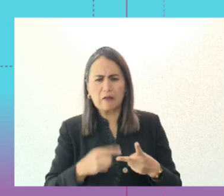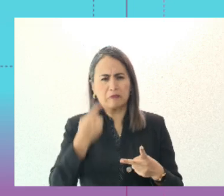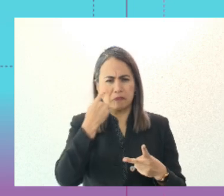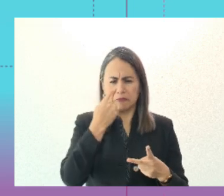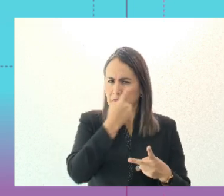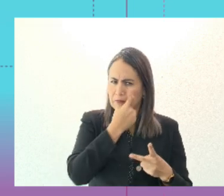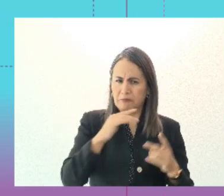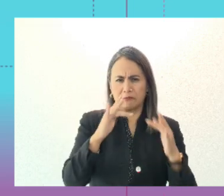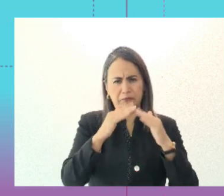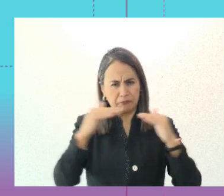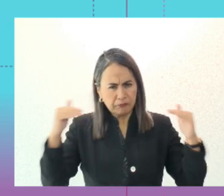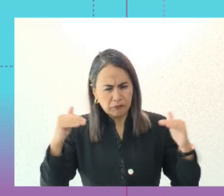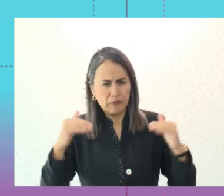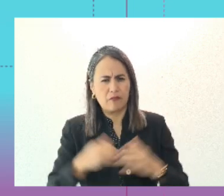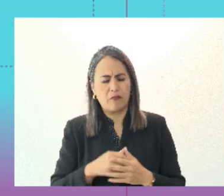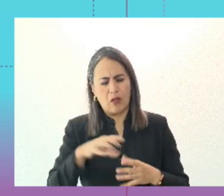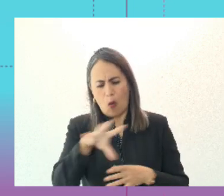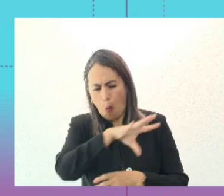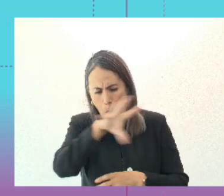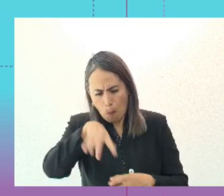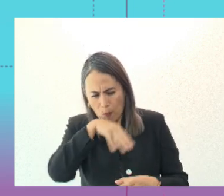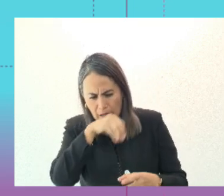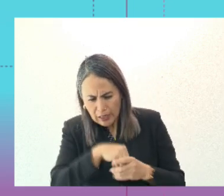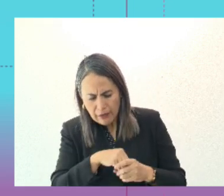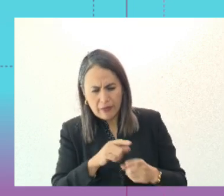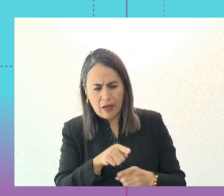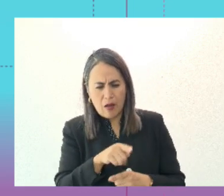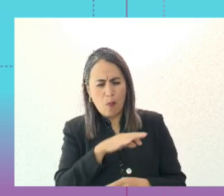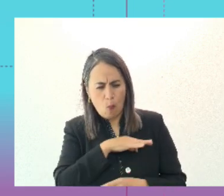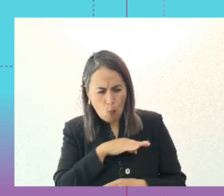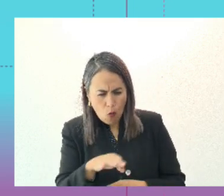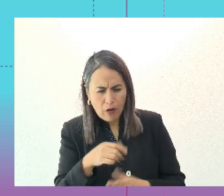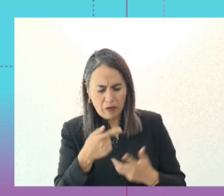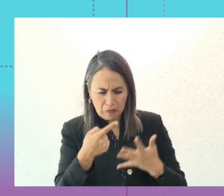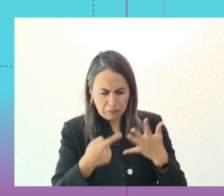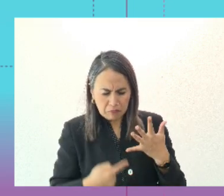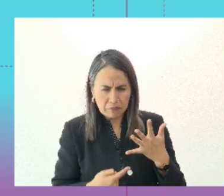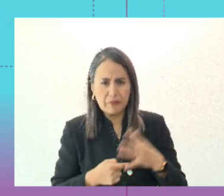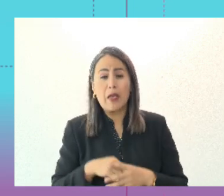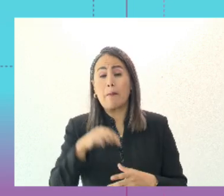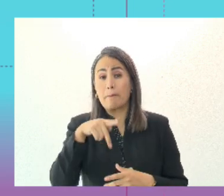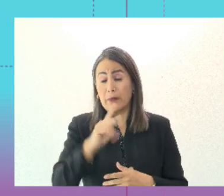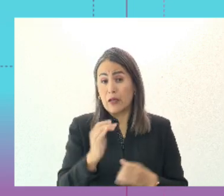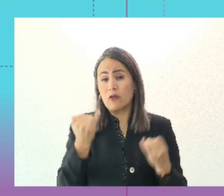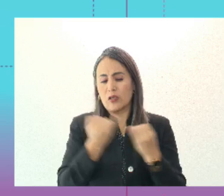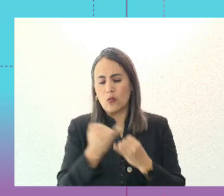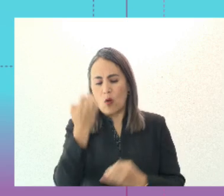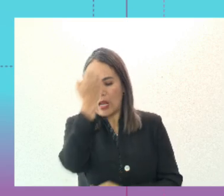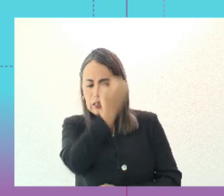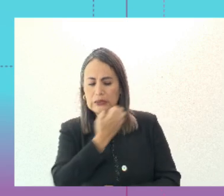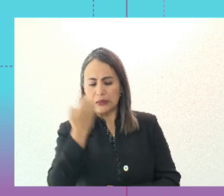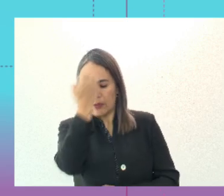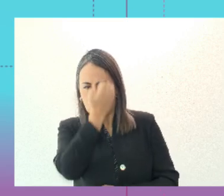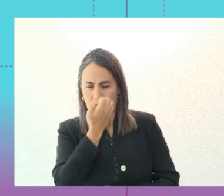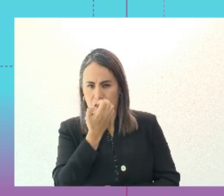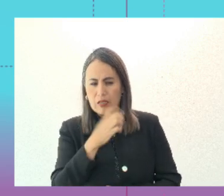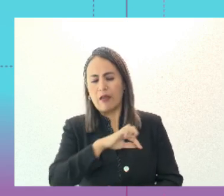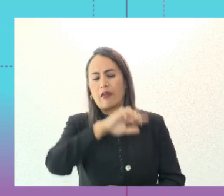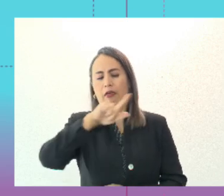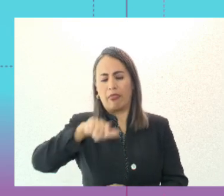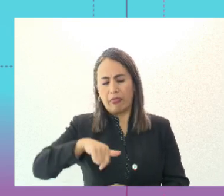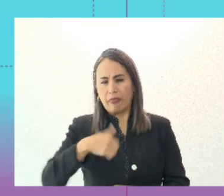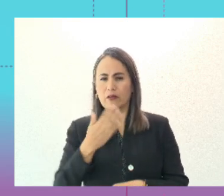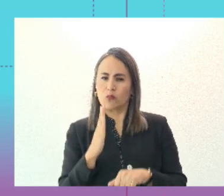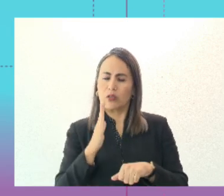íntegra, viable, propicia cumplimiento, pero también evalúa y sanciona, ojo,